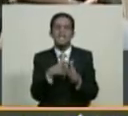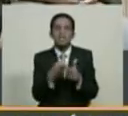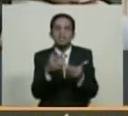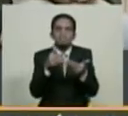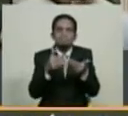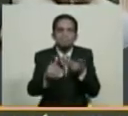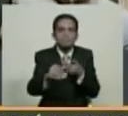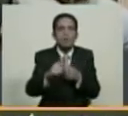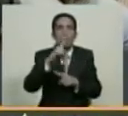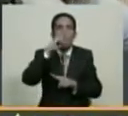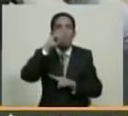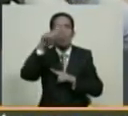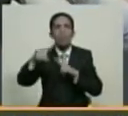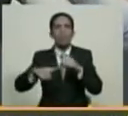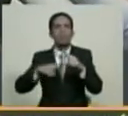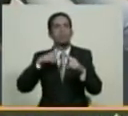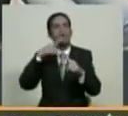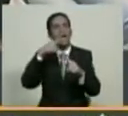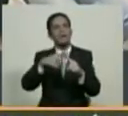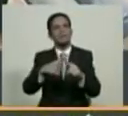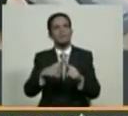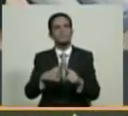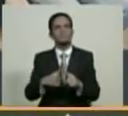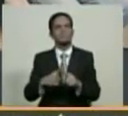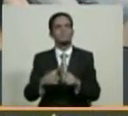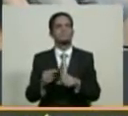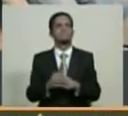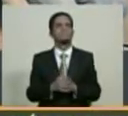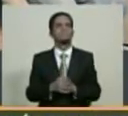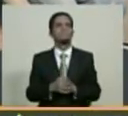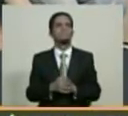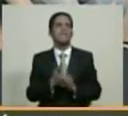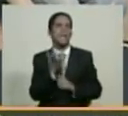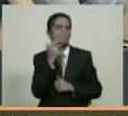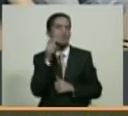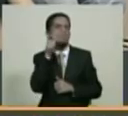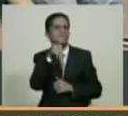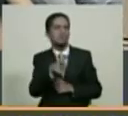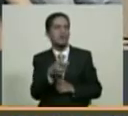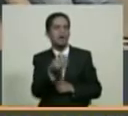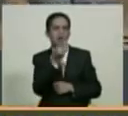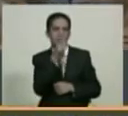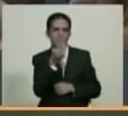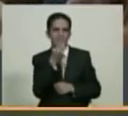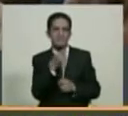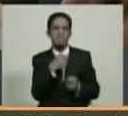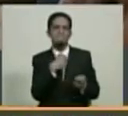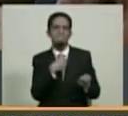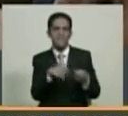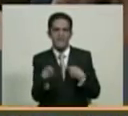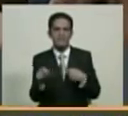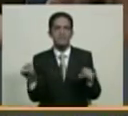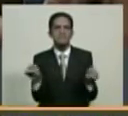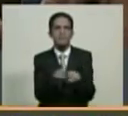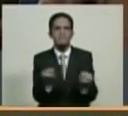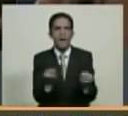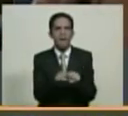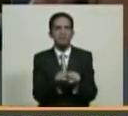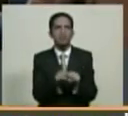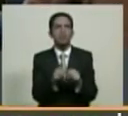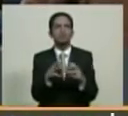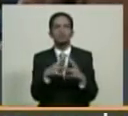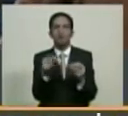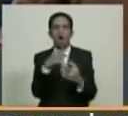ciudadano presidente Nicolás Maduro. El sector textil, calzado, alimentos, lubricantes, derivados para productos de la higiene personal